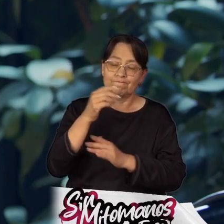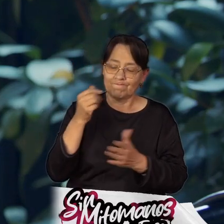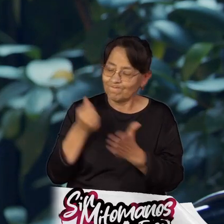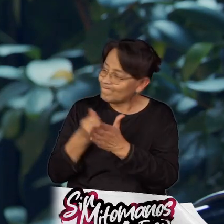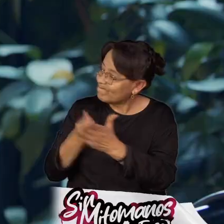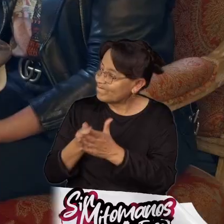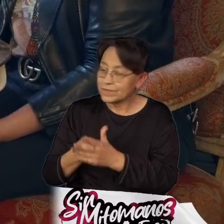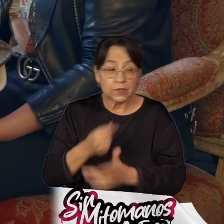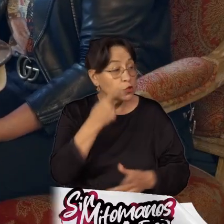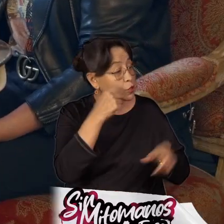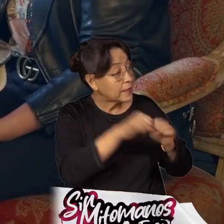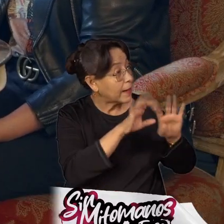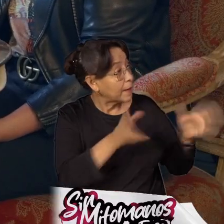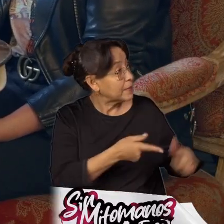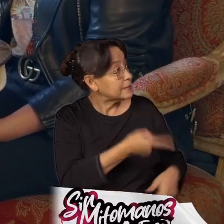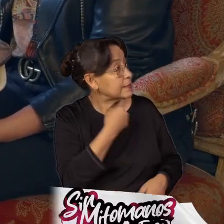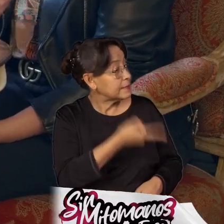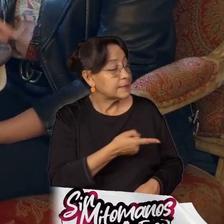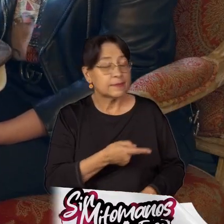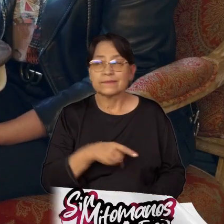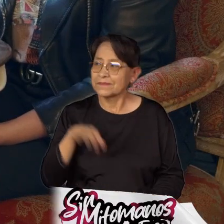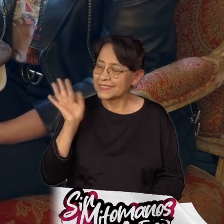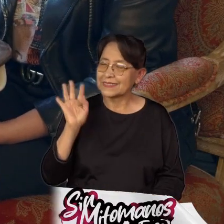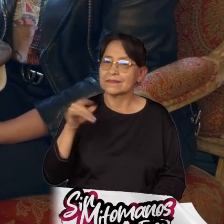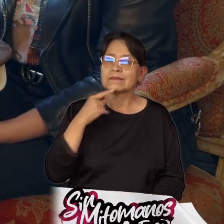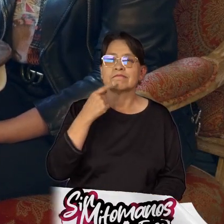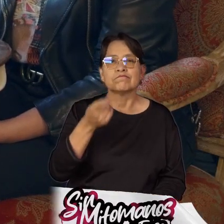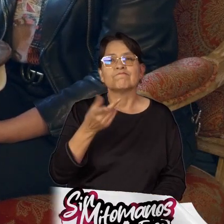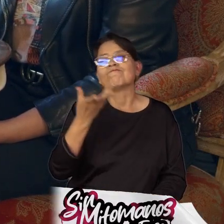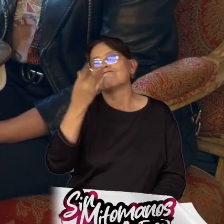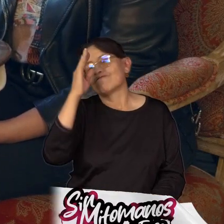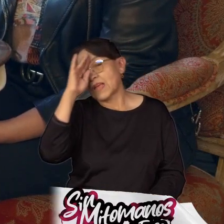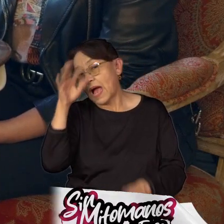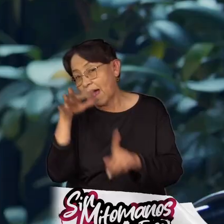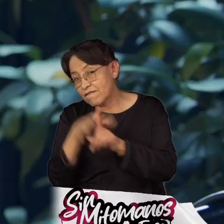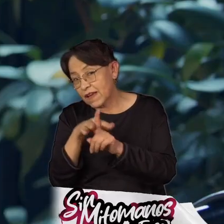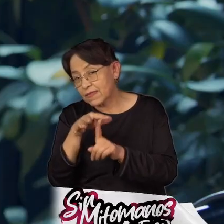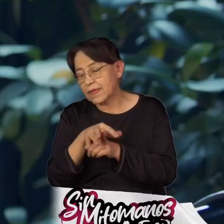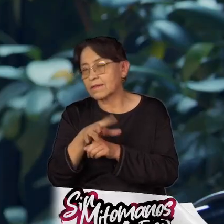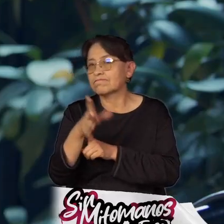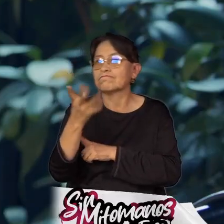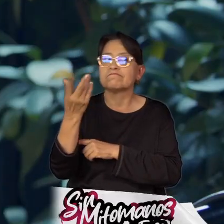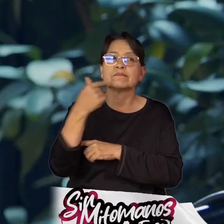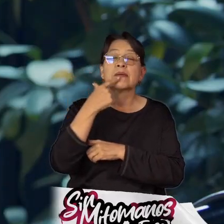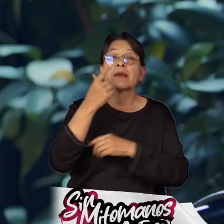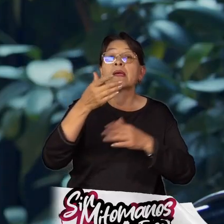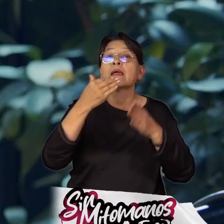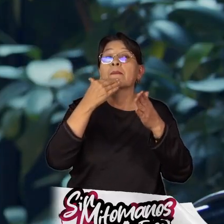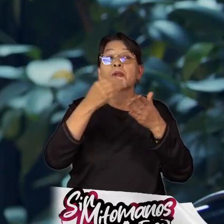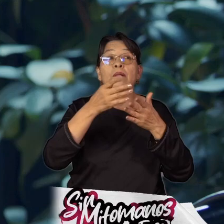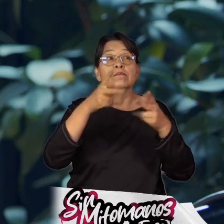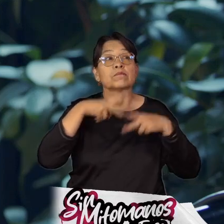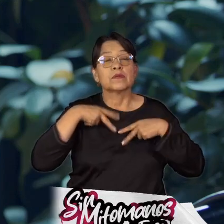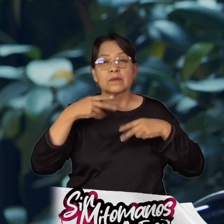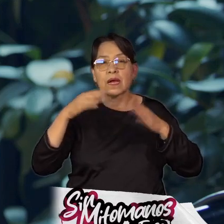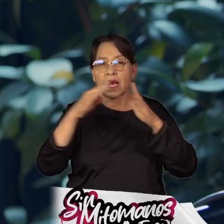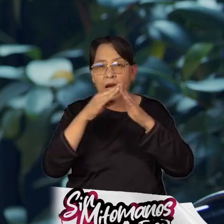¿ah? El mercado inmobiliario se podría generar incertidumbre y podría llegar a afectar el valor del mercado, de